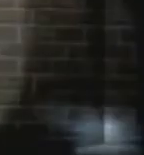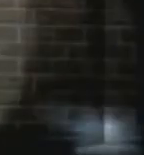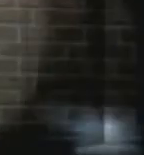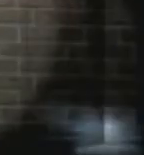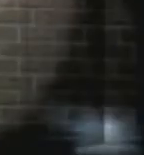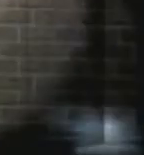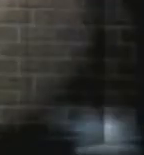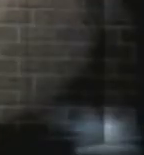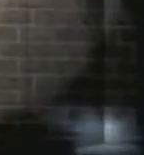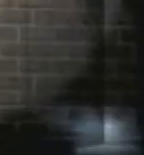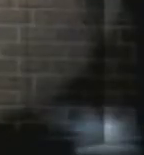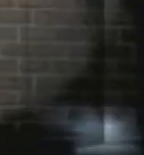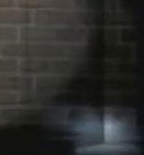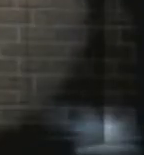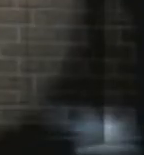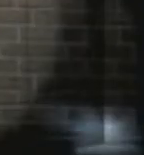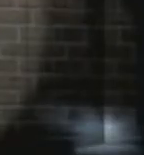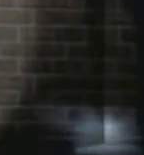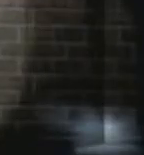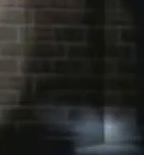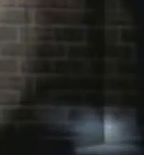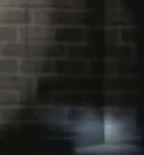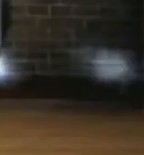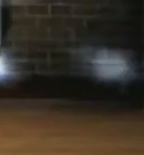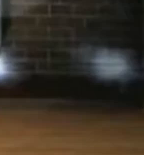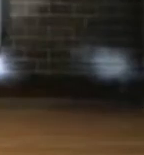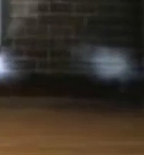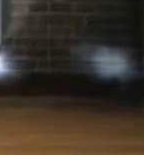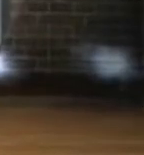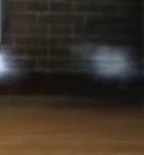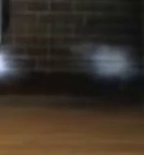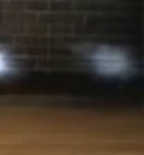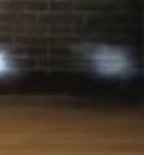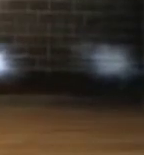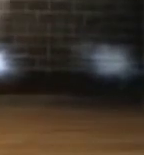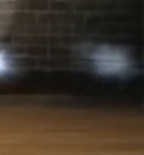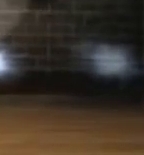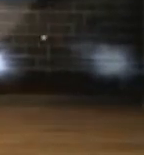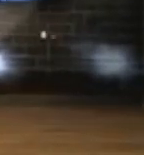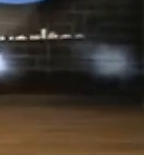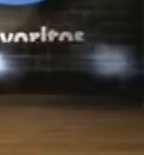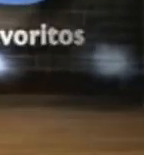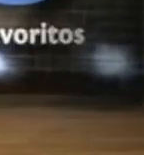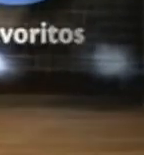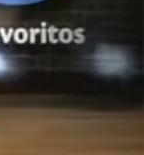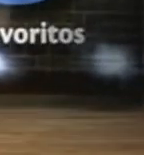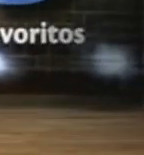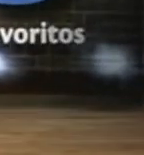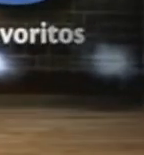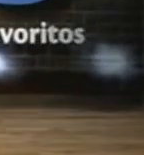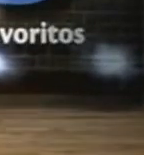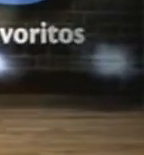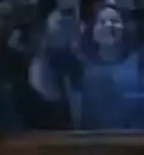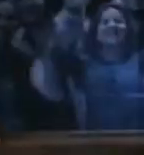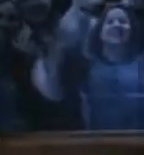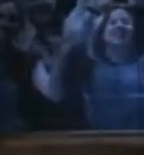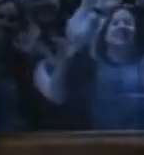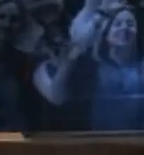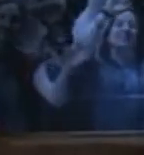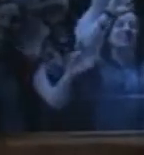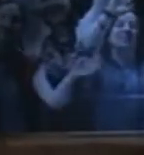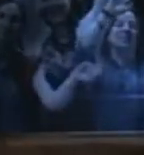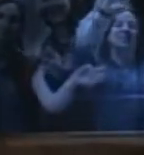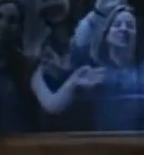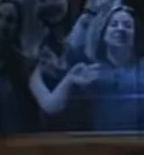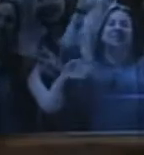111 numeral, un menú de ofertas en tu pantalla. Márcalo desde tu celular y elige paquetes como llamadas a 20 pesos a 5 favoritos Tigo. Y comprueba